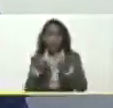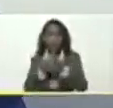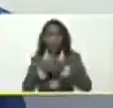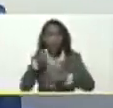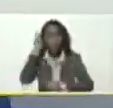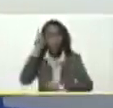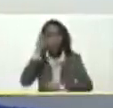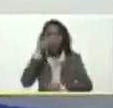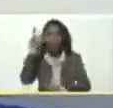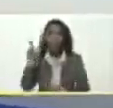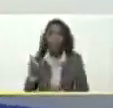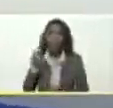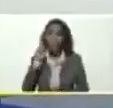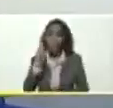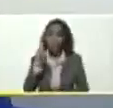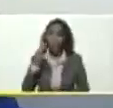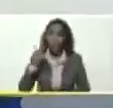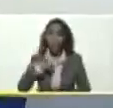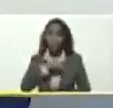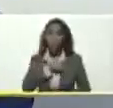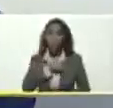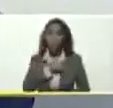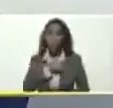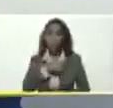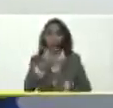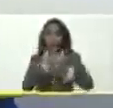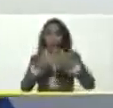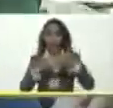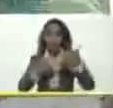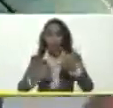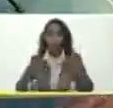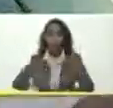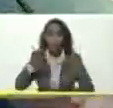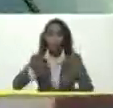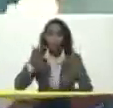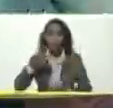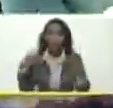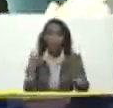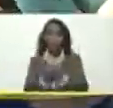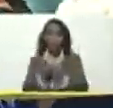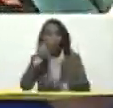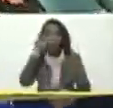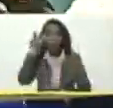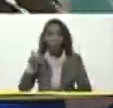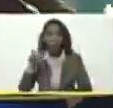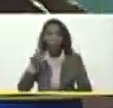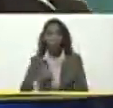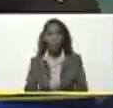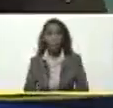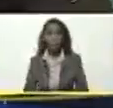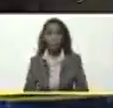Vladimir Acosta, uno de nuestros escritores homenajeados, junto con José Vicente Rangel.